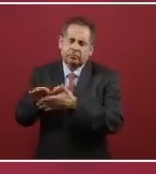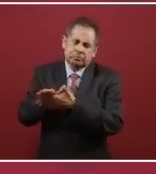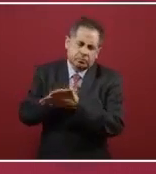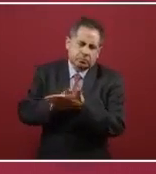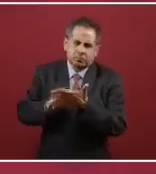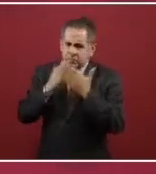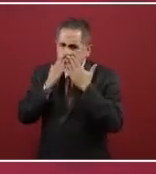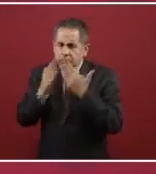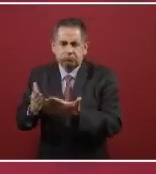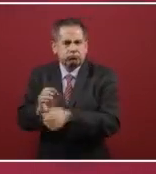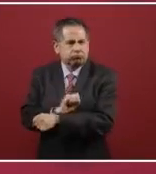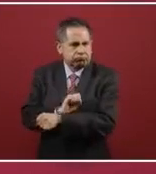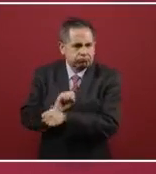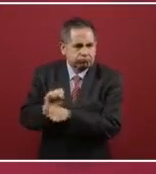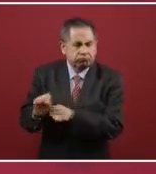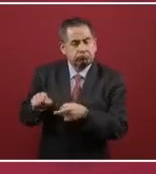tan es así que